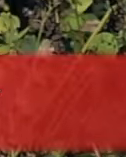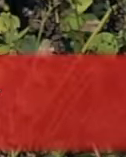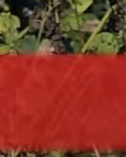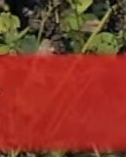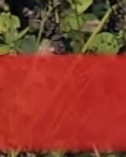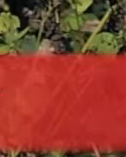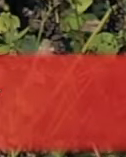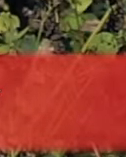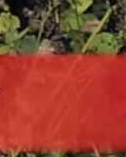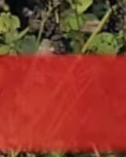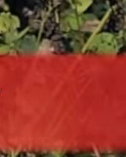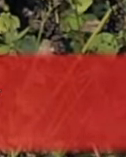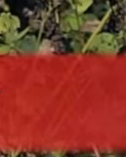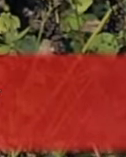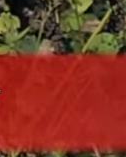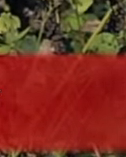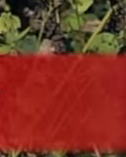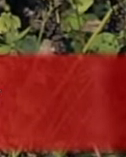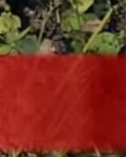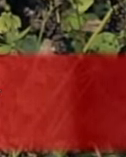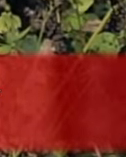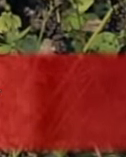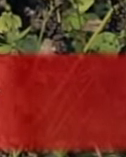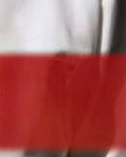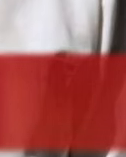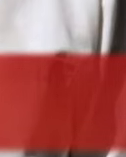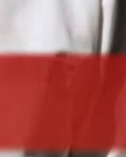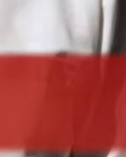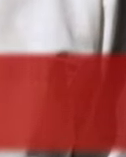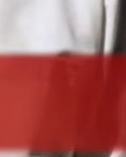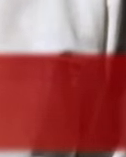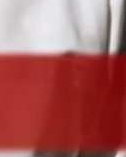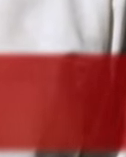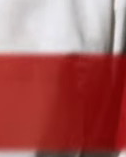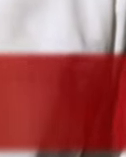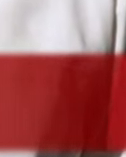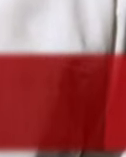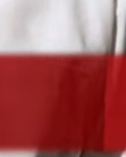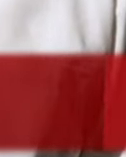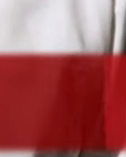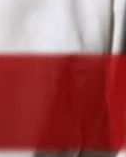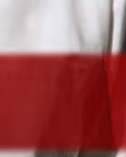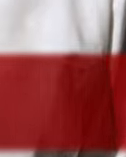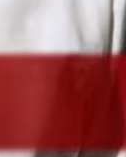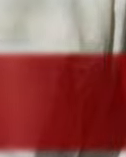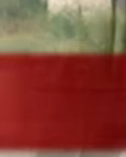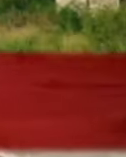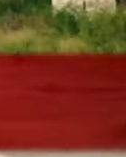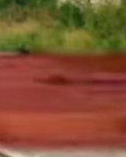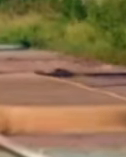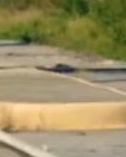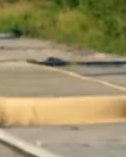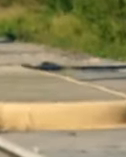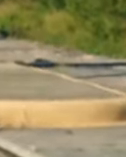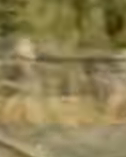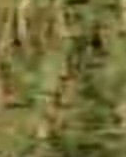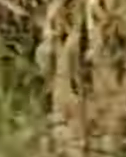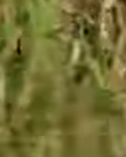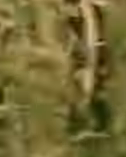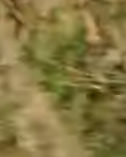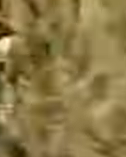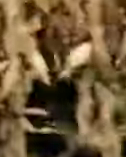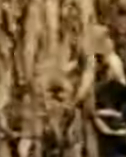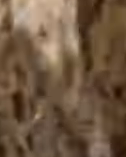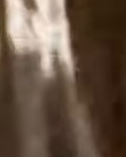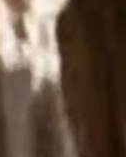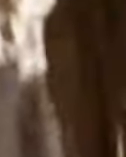Mi caba tiene José Luis Urbino, a que más. Mi hijo hoy se hizo, mi babile 4. Así como está,